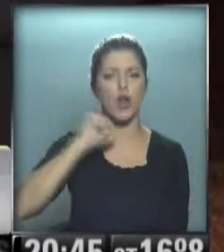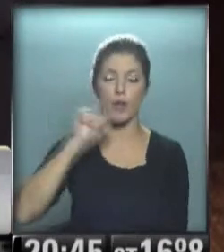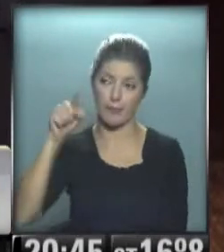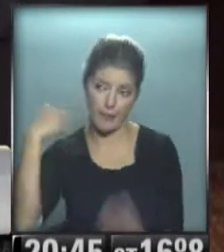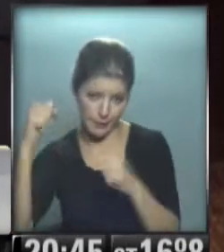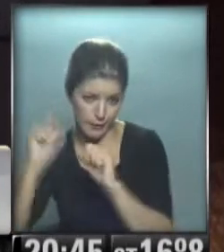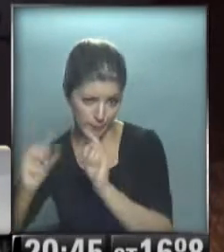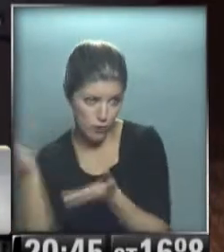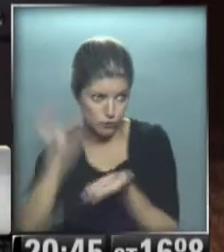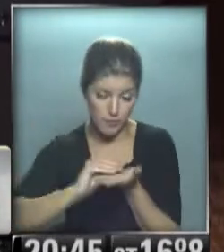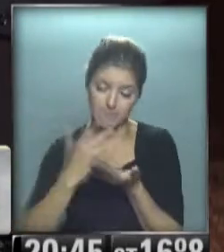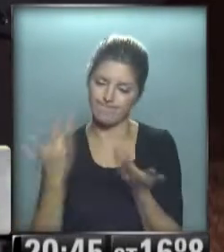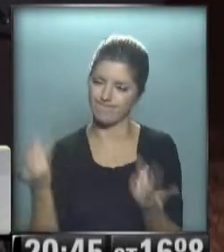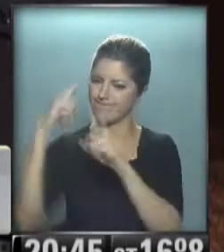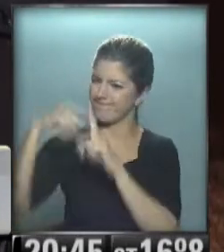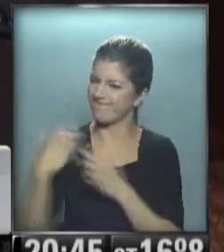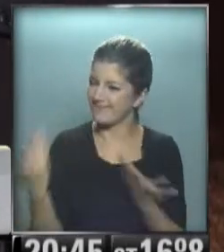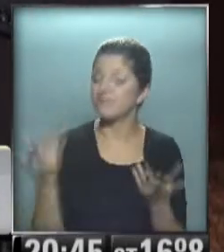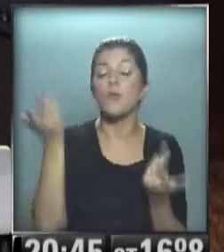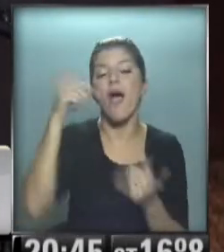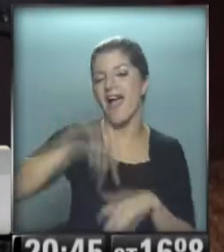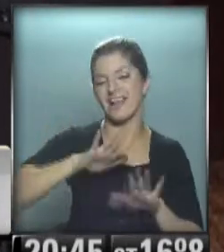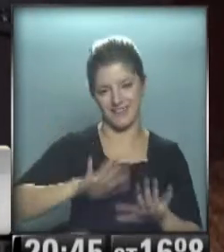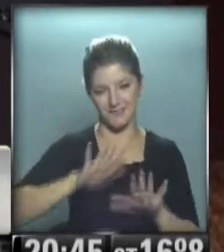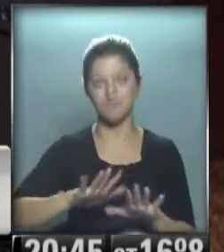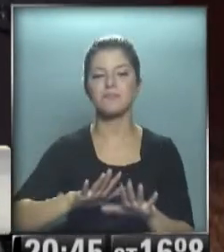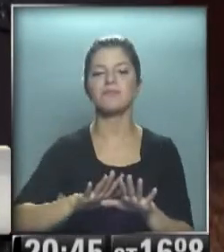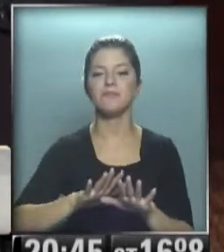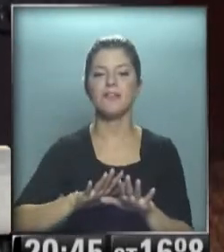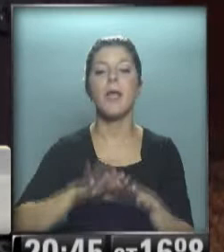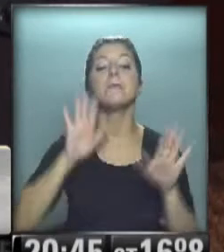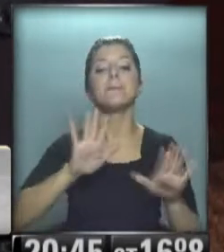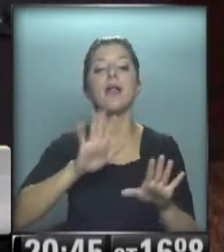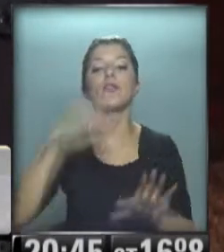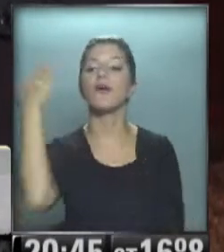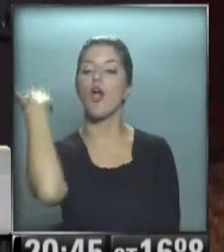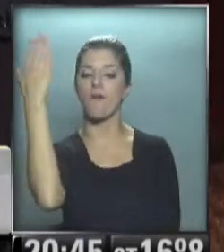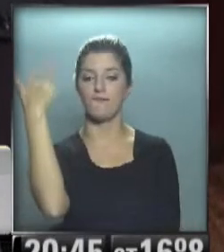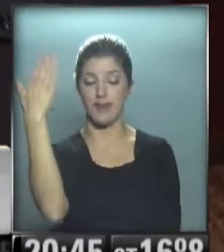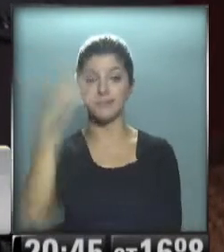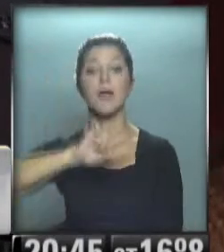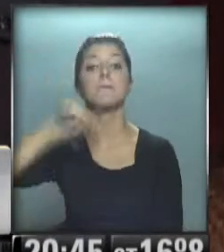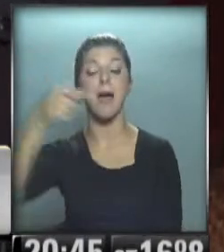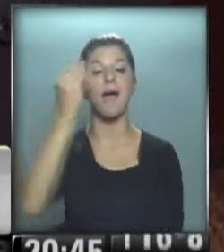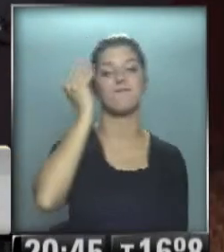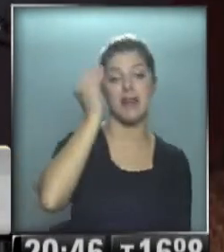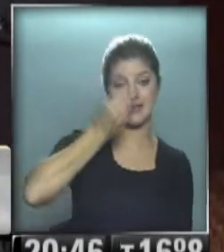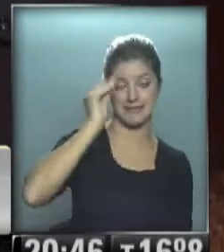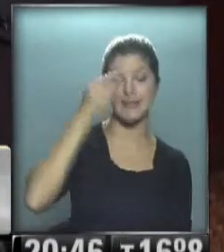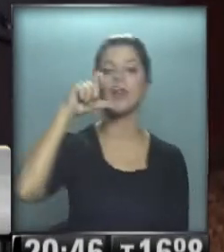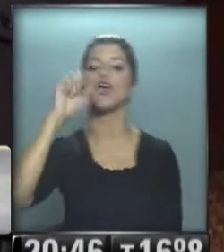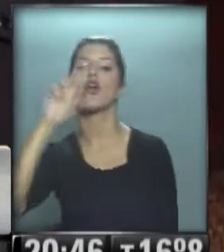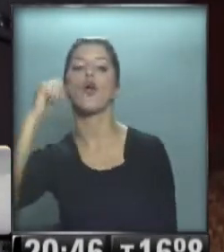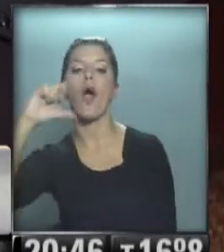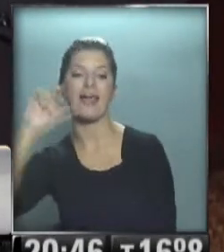como decías bien. Bueno, estamos aquí en San Pablo, insistimos, a la espera de las conferencias de prensa oficiales mañana de Brasil y Croacia, y por supuesto